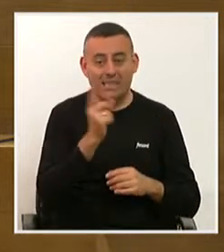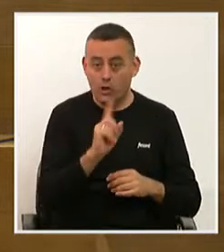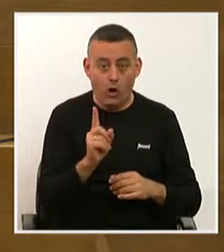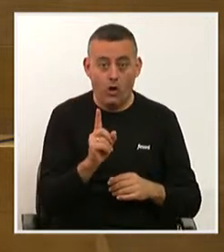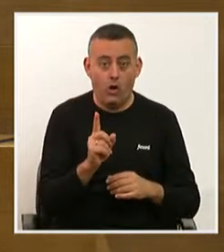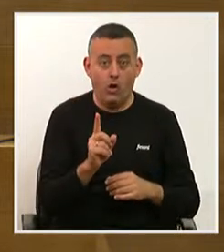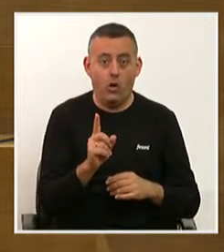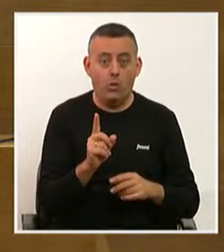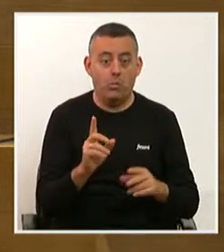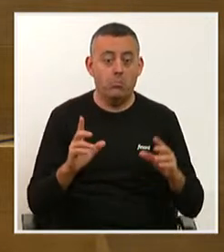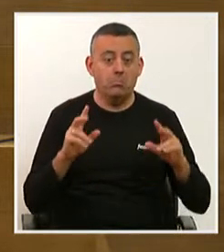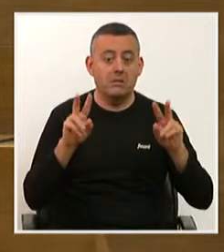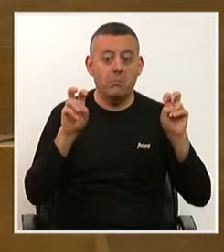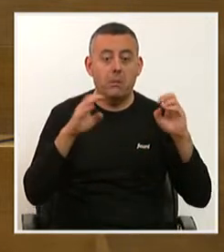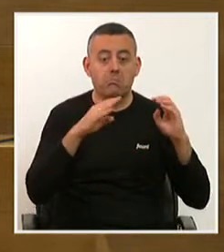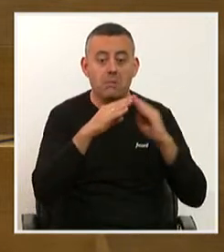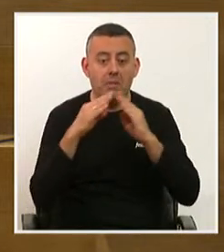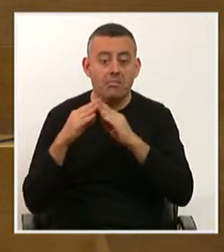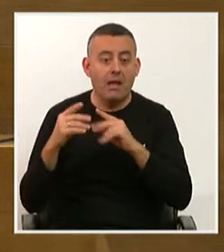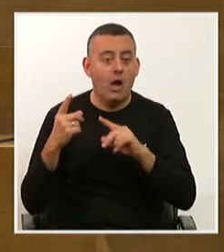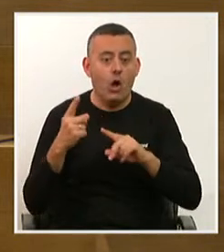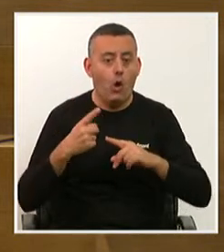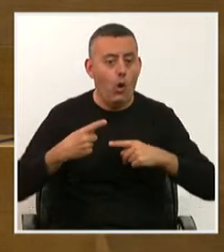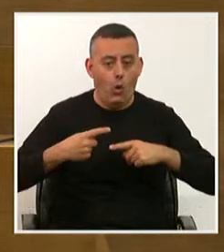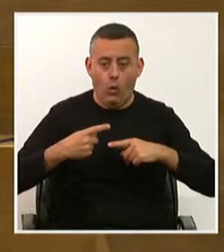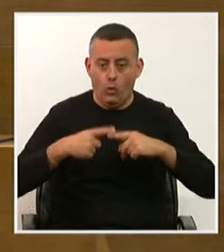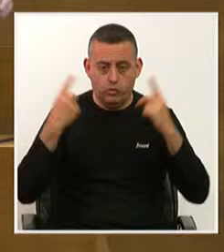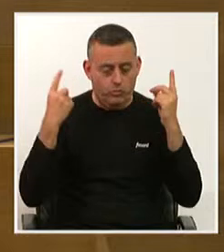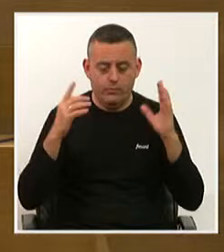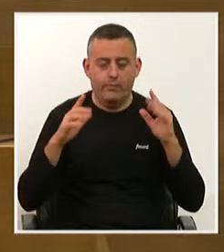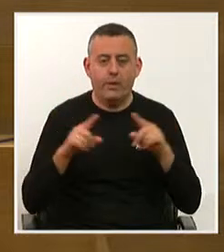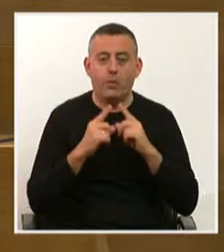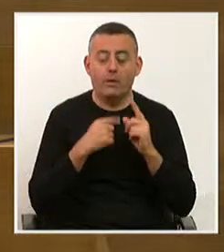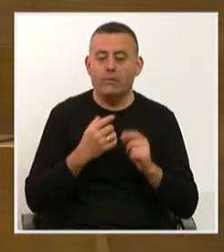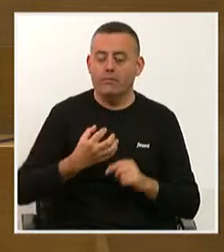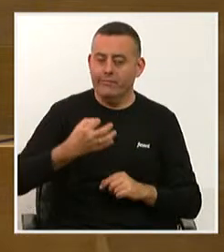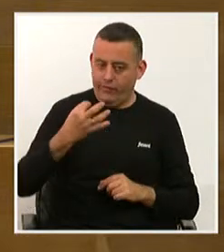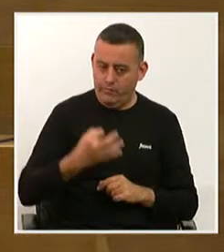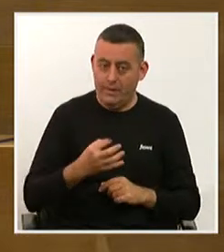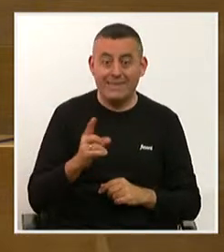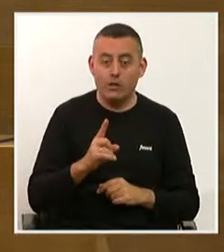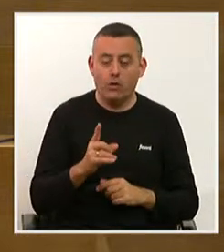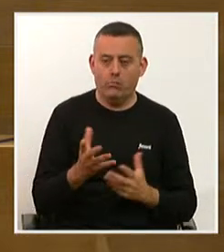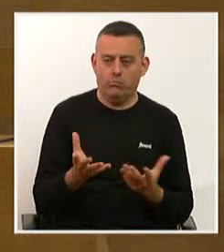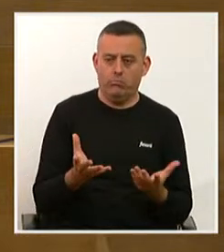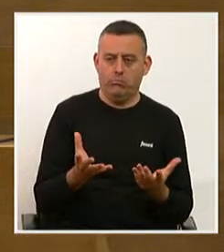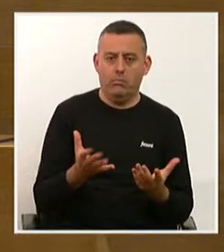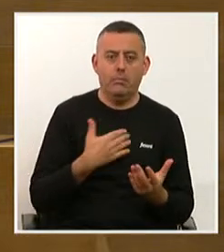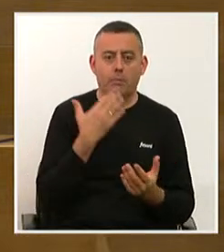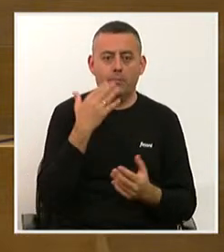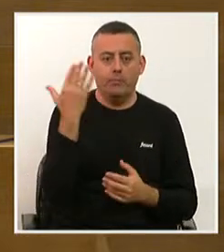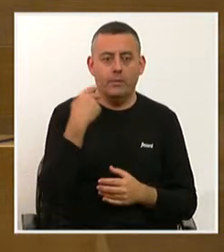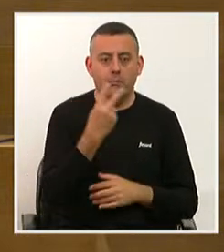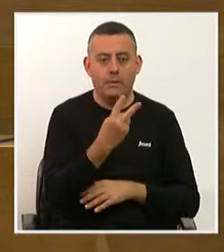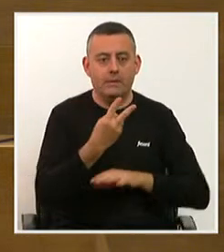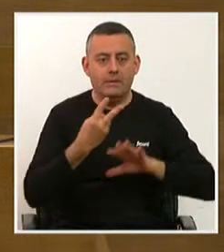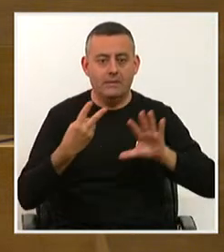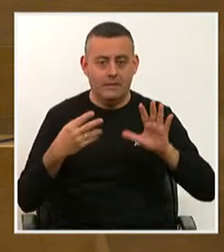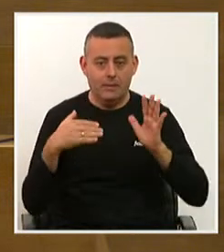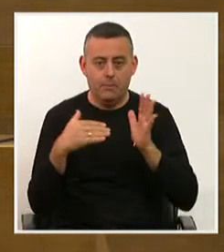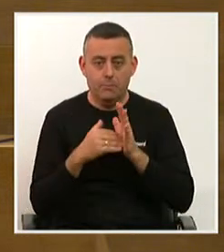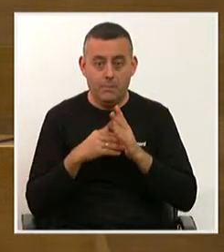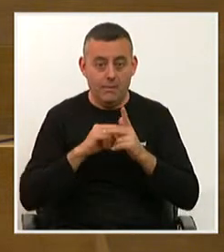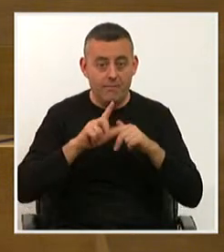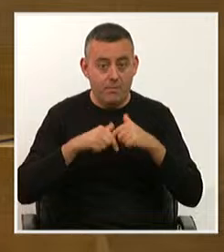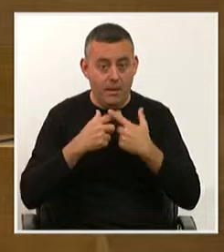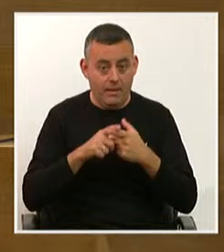vivienda o o en materia de lo que sea mientras no hacían nada Ustedes 27000 familias valencianas